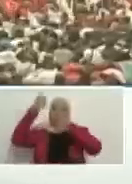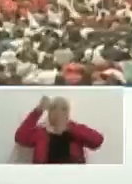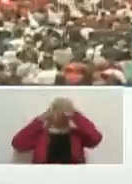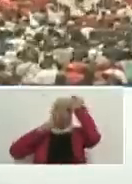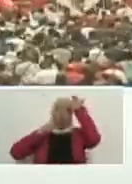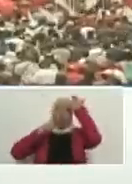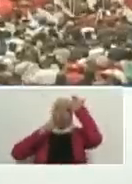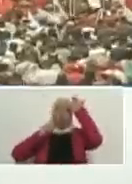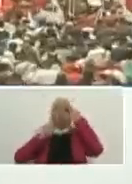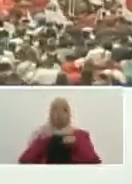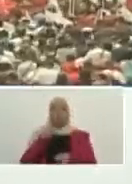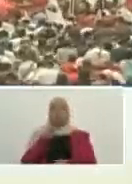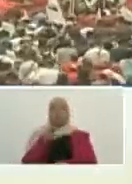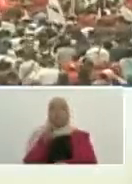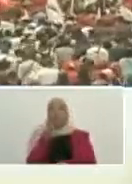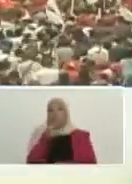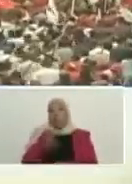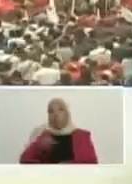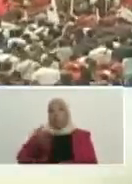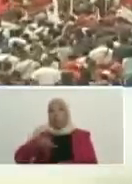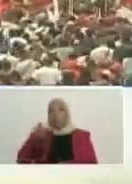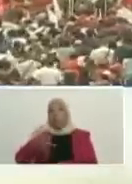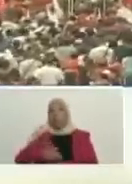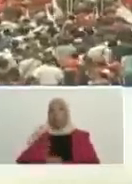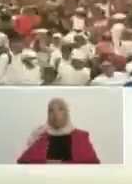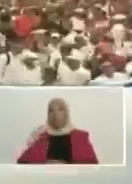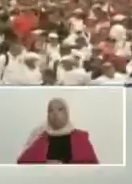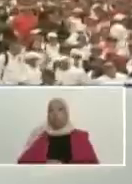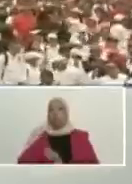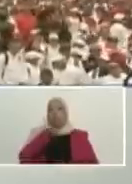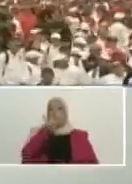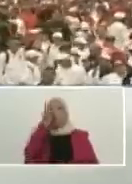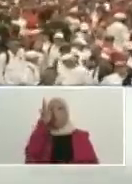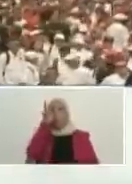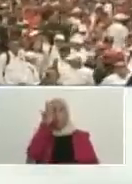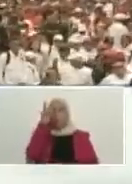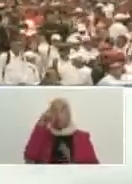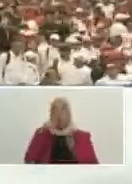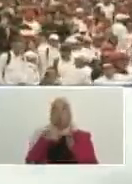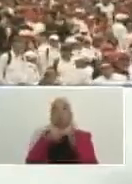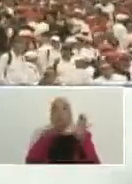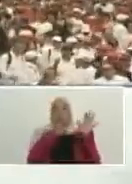Chávez. Tres elementos fundamentales de aquel 4 de febrero de